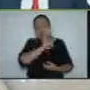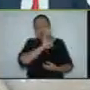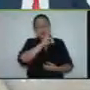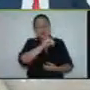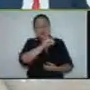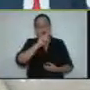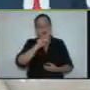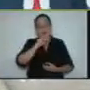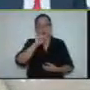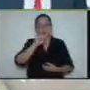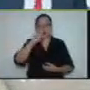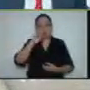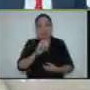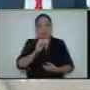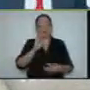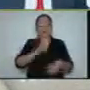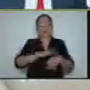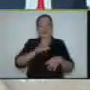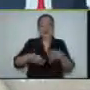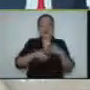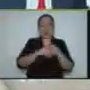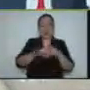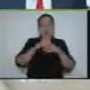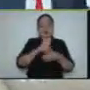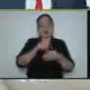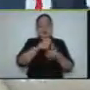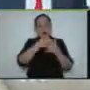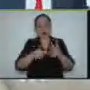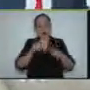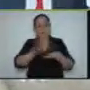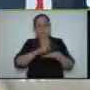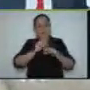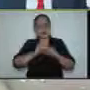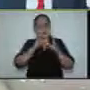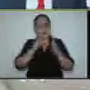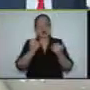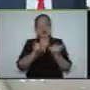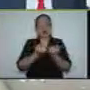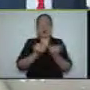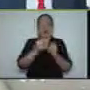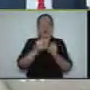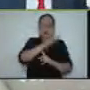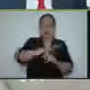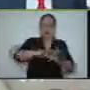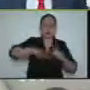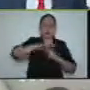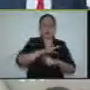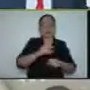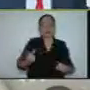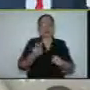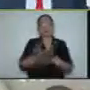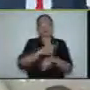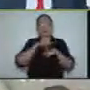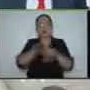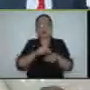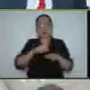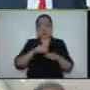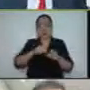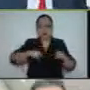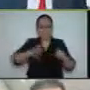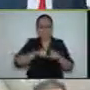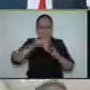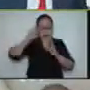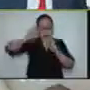incorporación de los hechos notorios y del contexto en el que se desarrolla esta temática